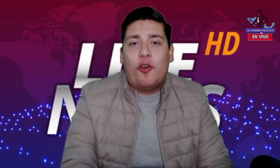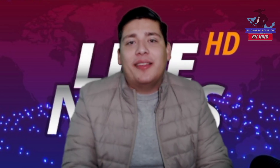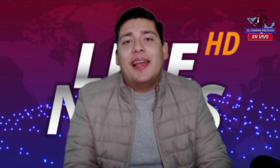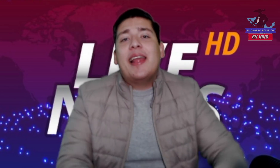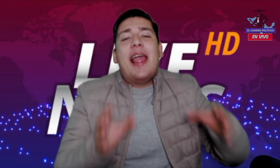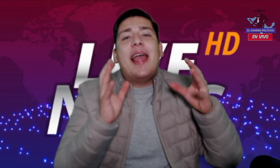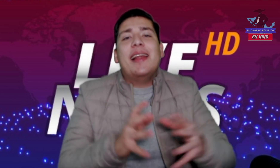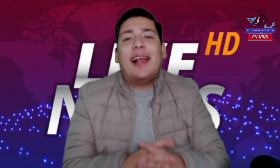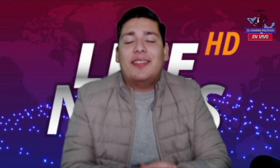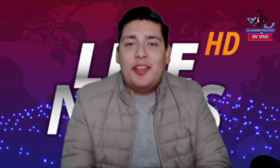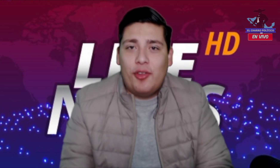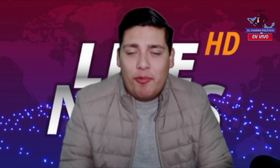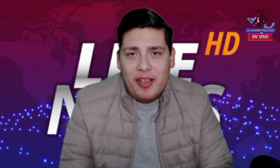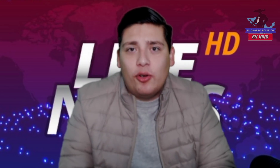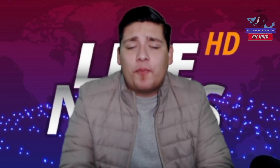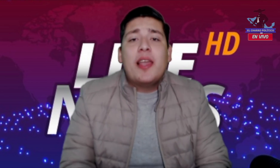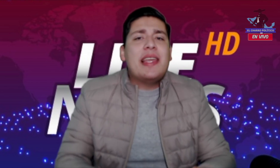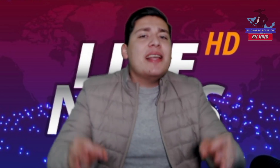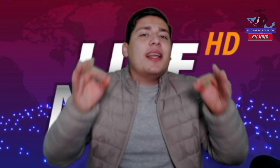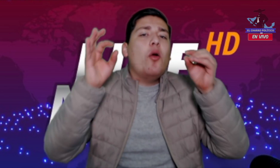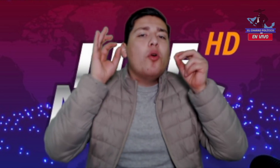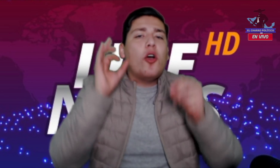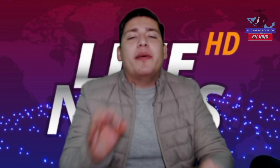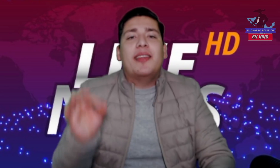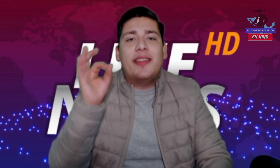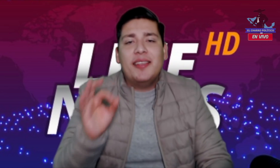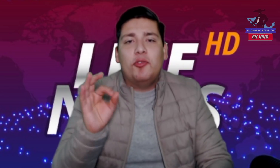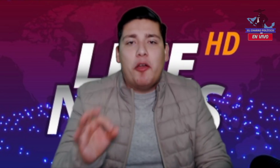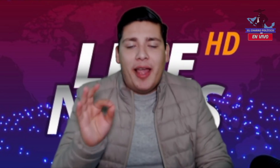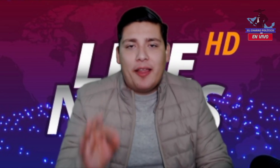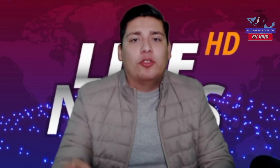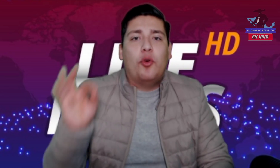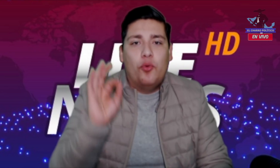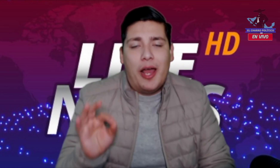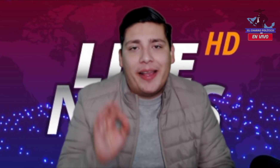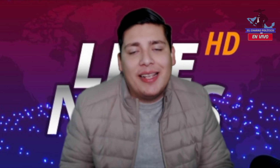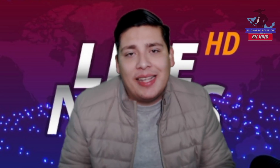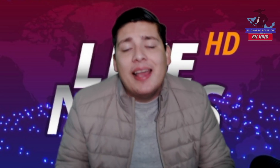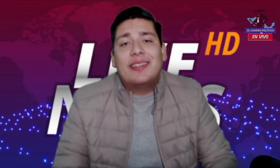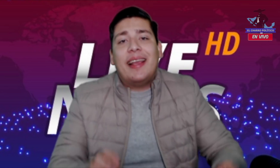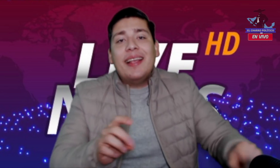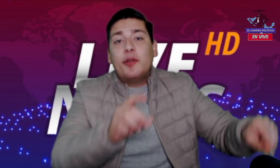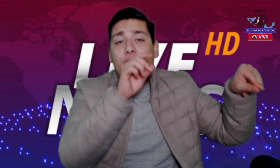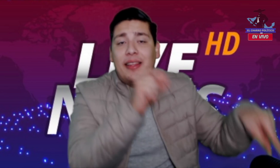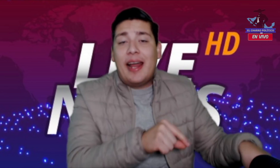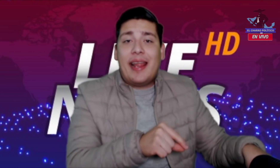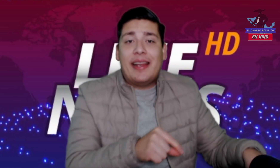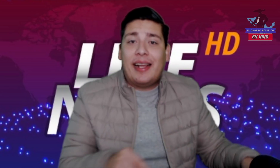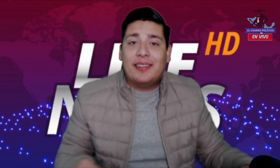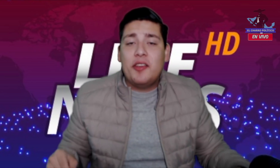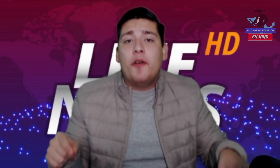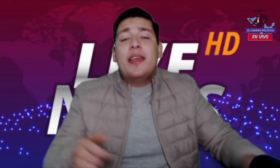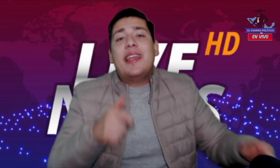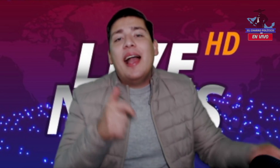iba a cometer en el castillo de Windsor. Y es que un joven de 19 años con una ballesta se quiso infiltrar en